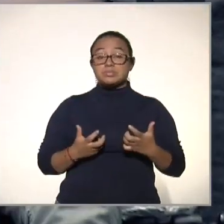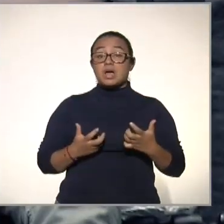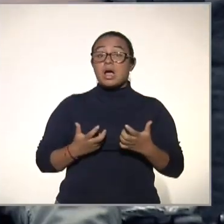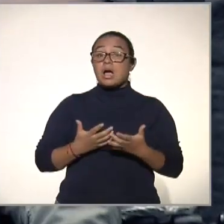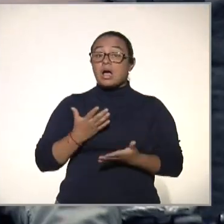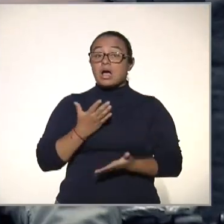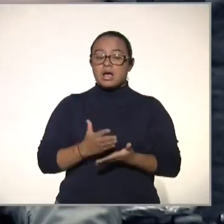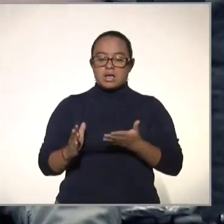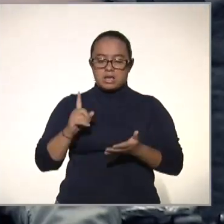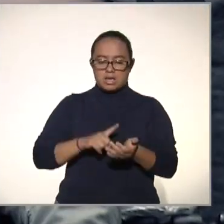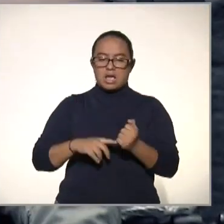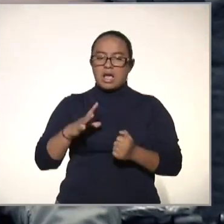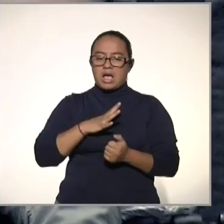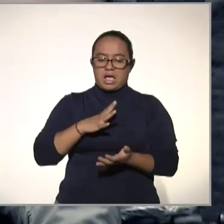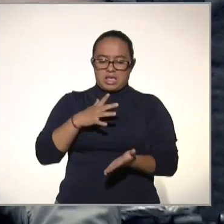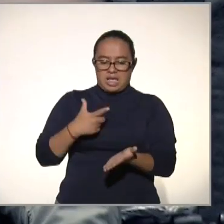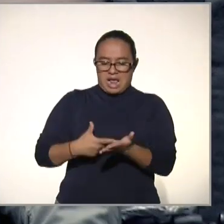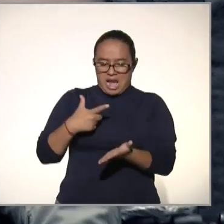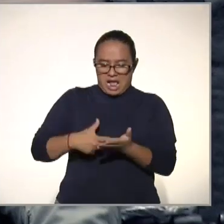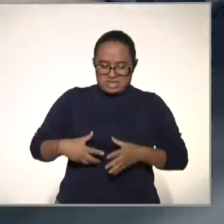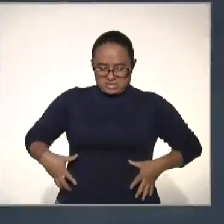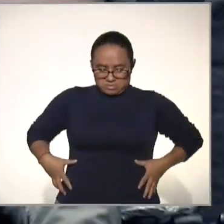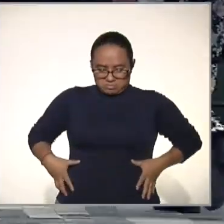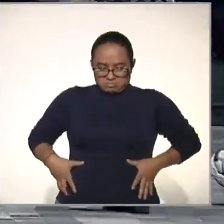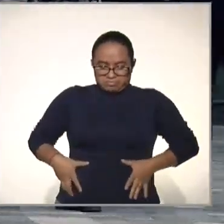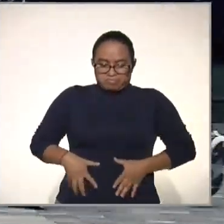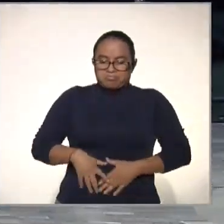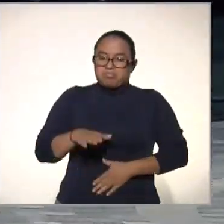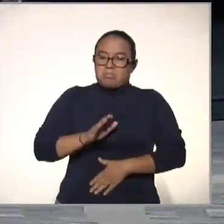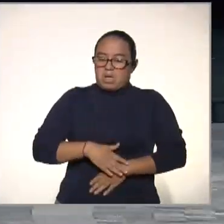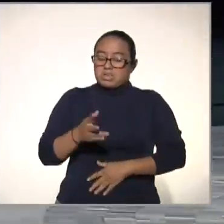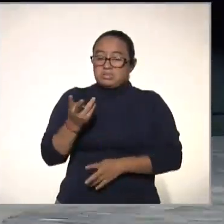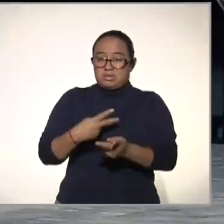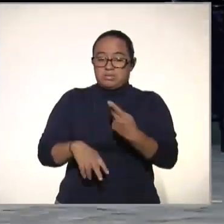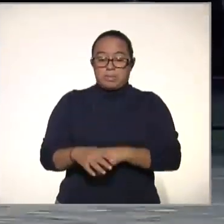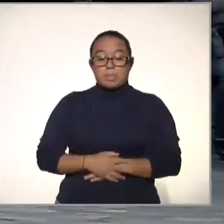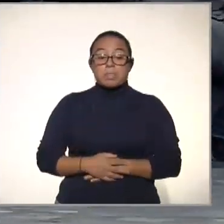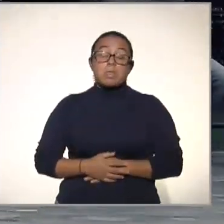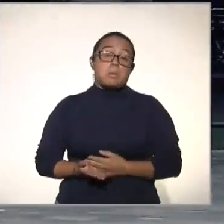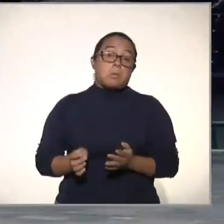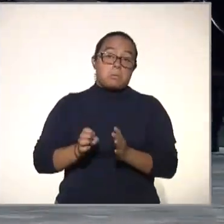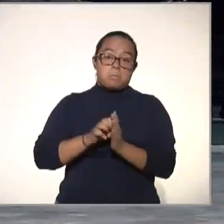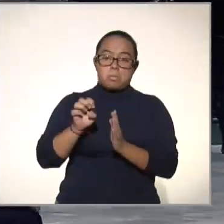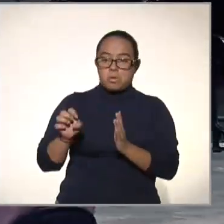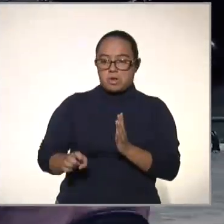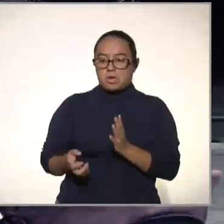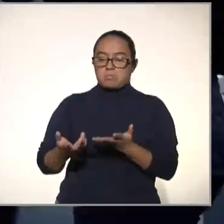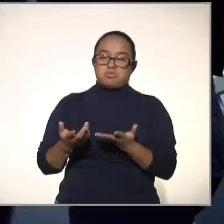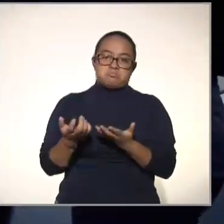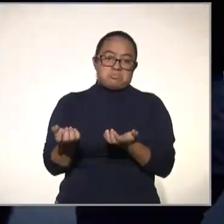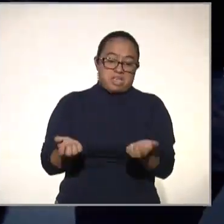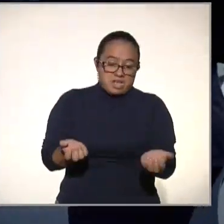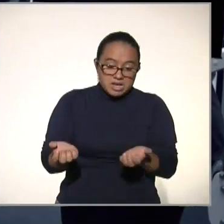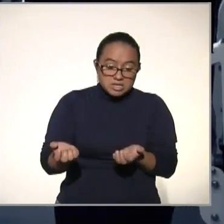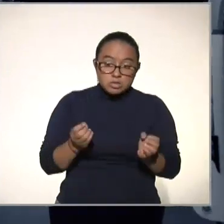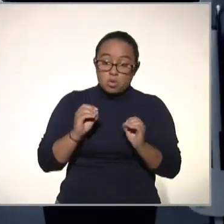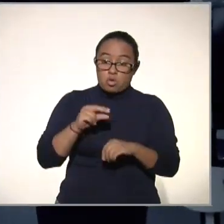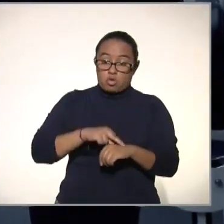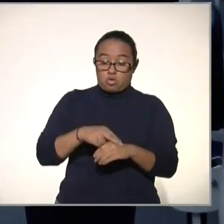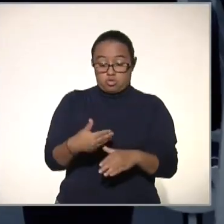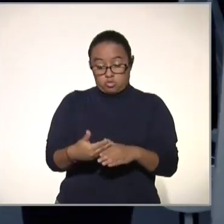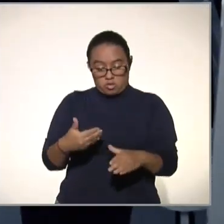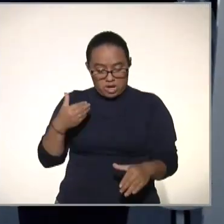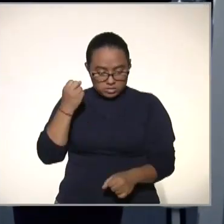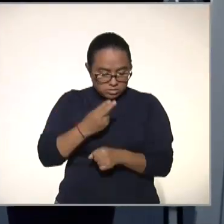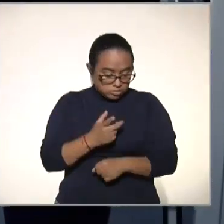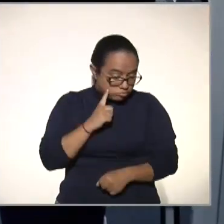una acumulación de grasa en la zona abdominal. Las actividades físicas y una atención médica oportuna